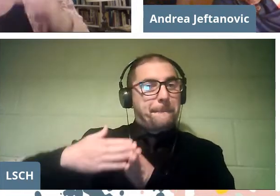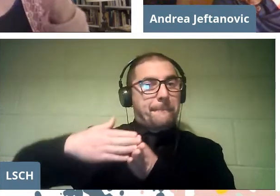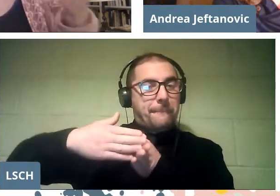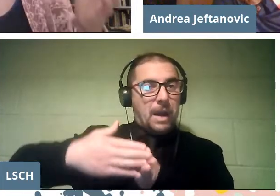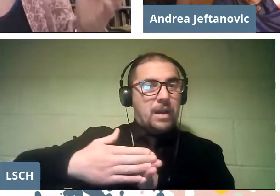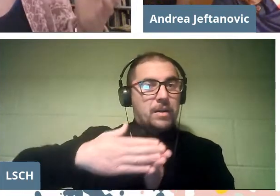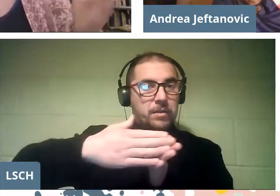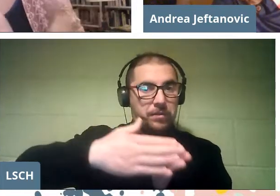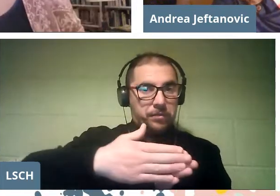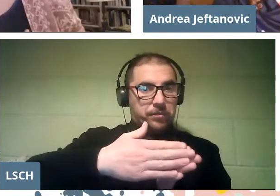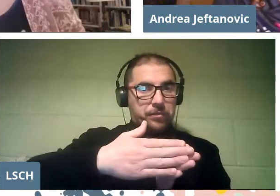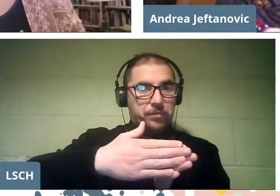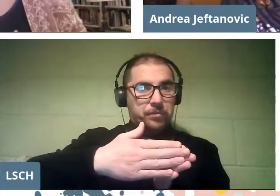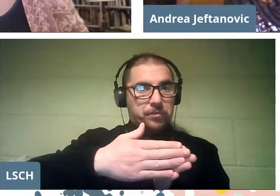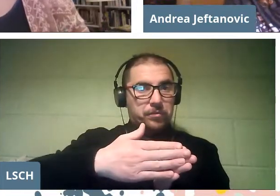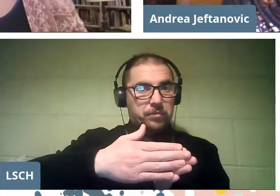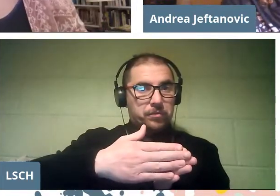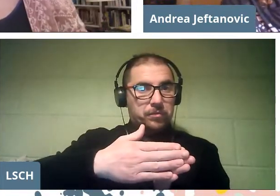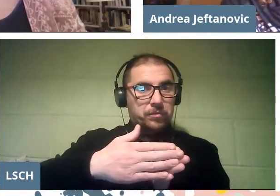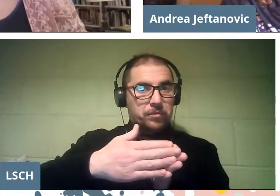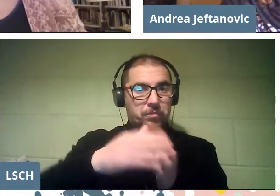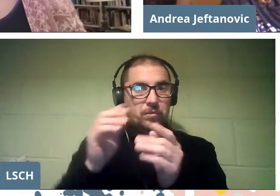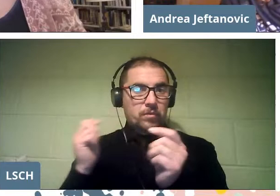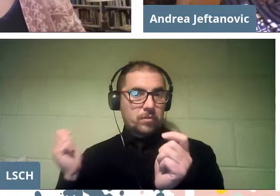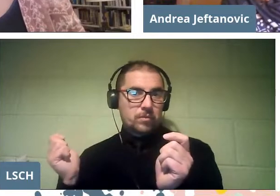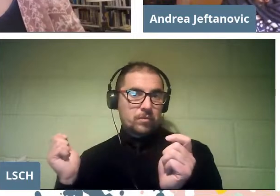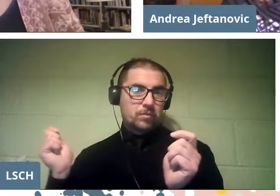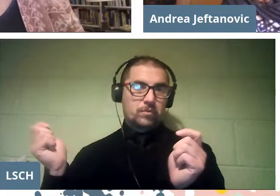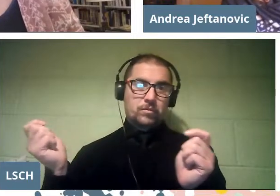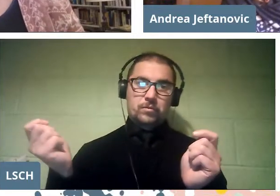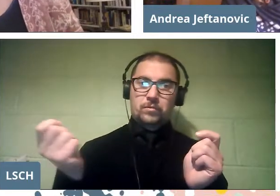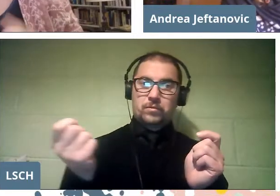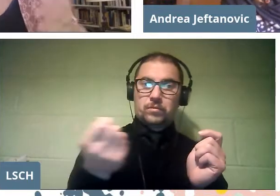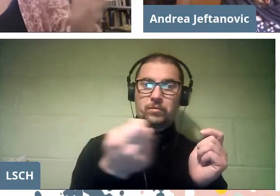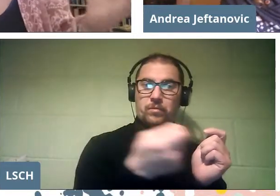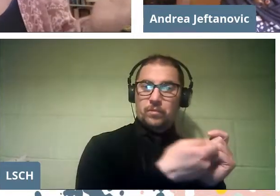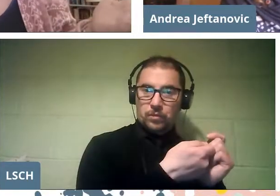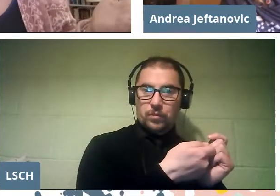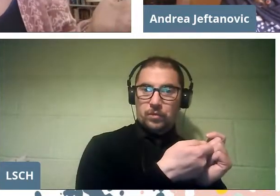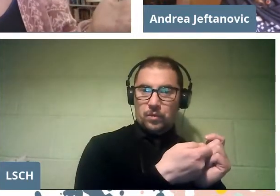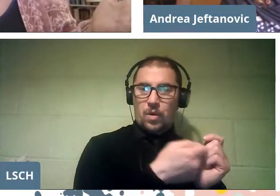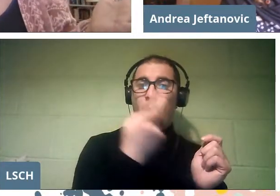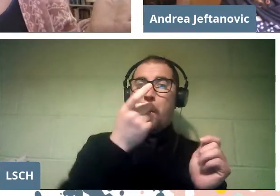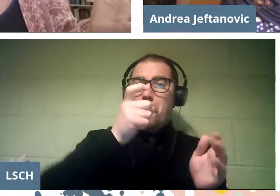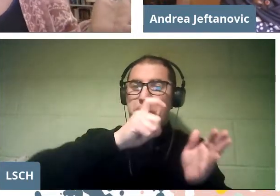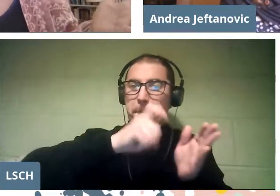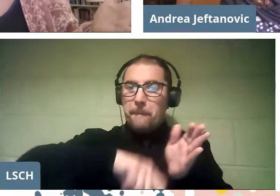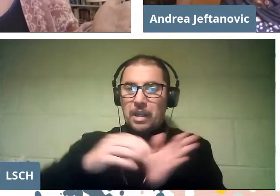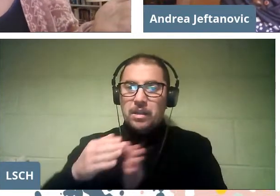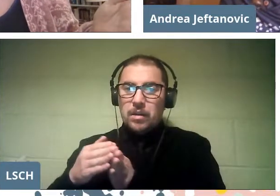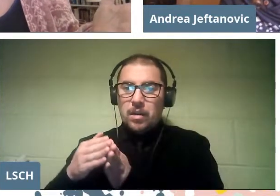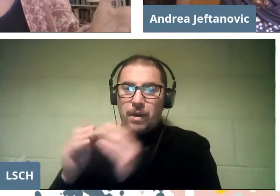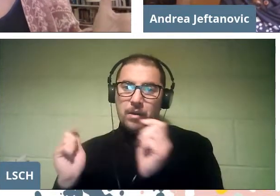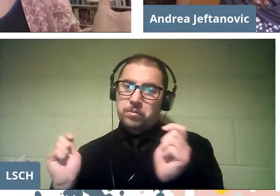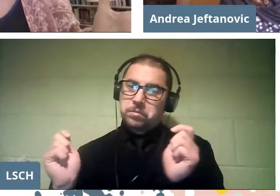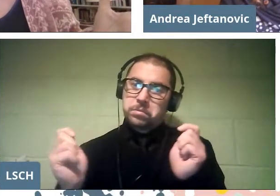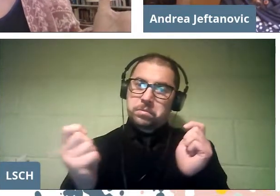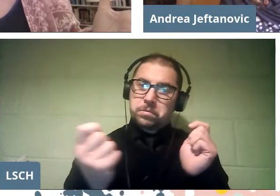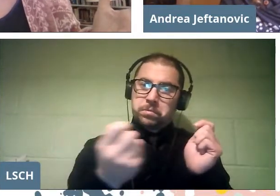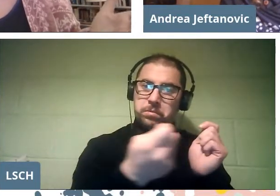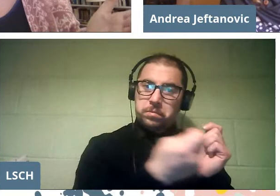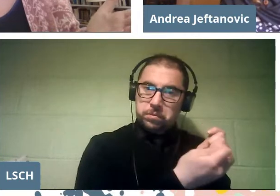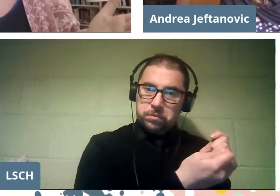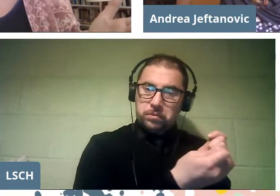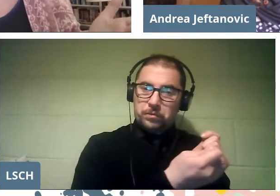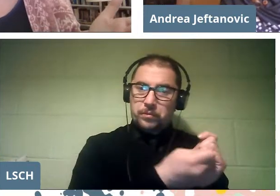Y en barco tú atravesabas los mares y te demorabas un mes en llegar a Santiago.